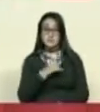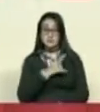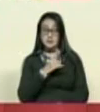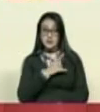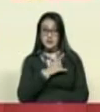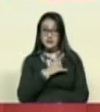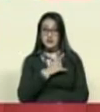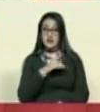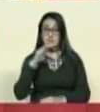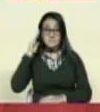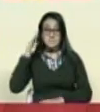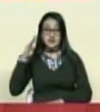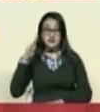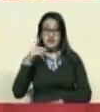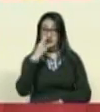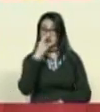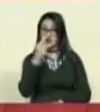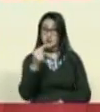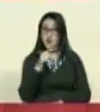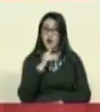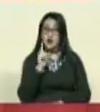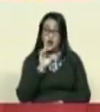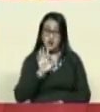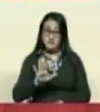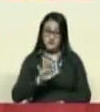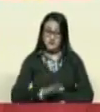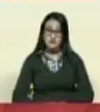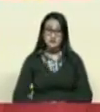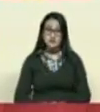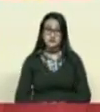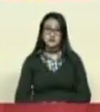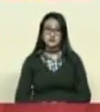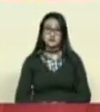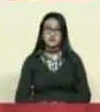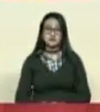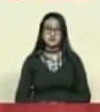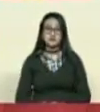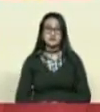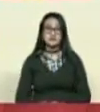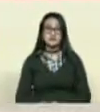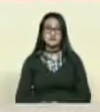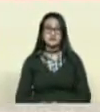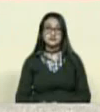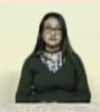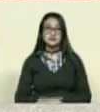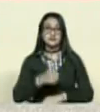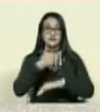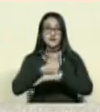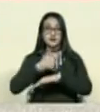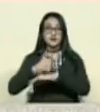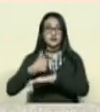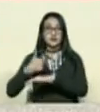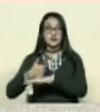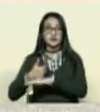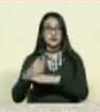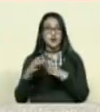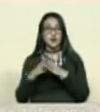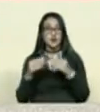Zamora. Miles, busquemos los espacios. General Padrino, almirante Ceballos,